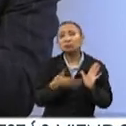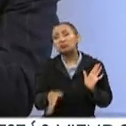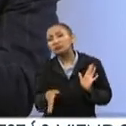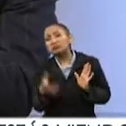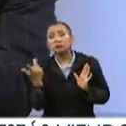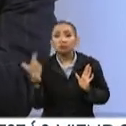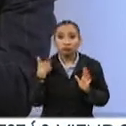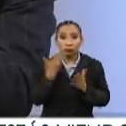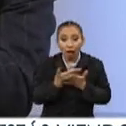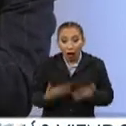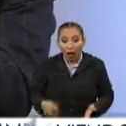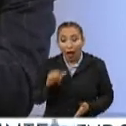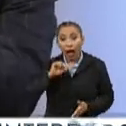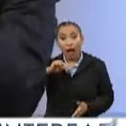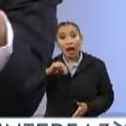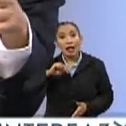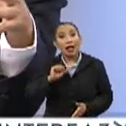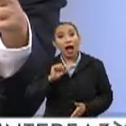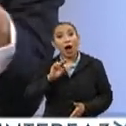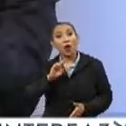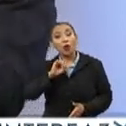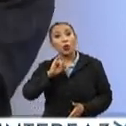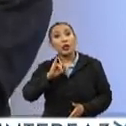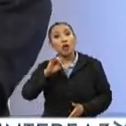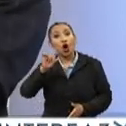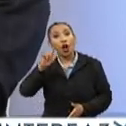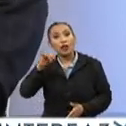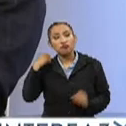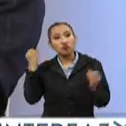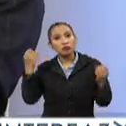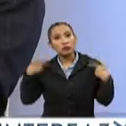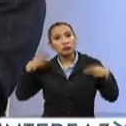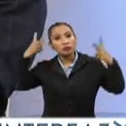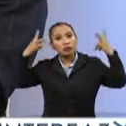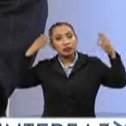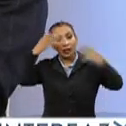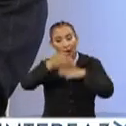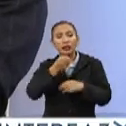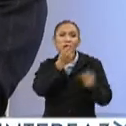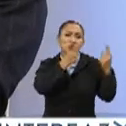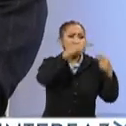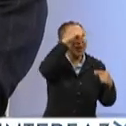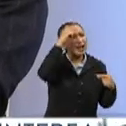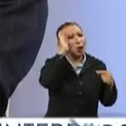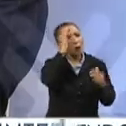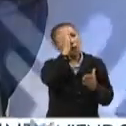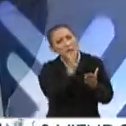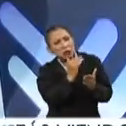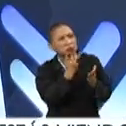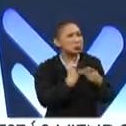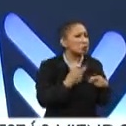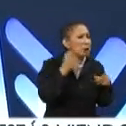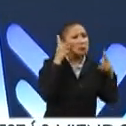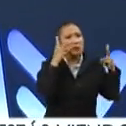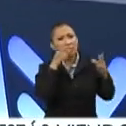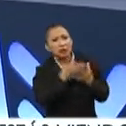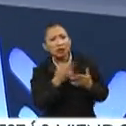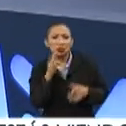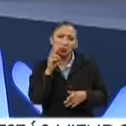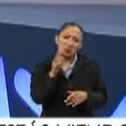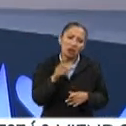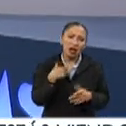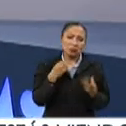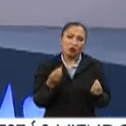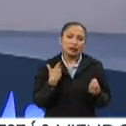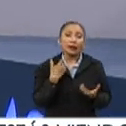que con Nahui Olin, pues todo lo contrario, ¿no? Claro, normalmente tenemos veranos así como más bien bajitos y después de Caravaggio pues